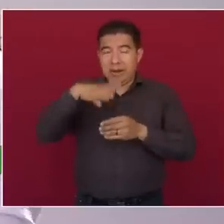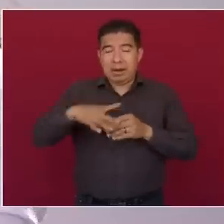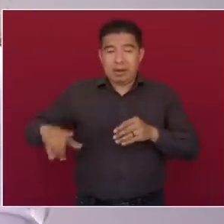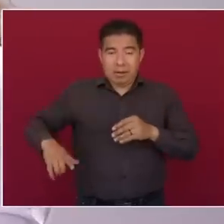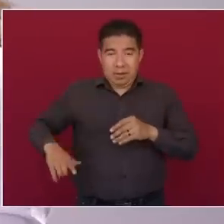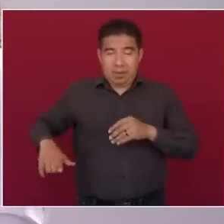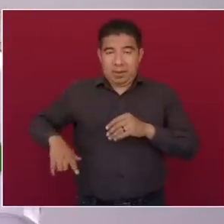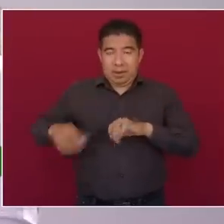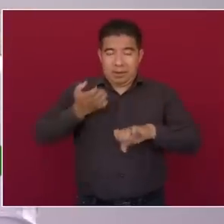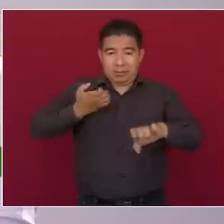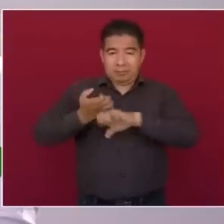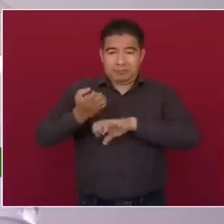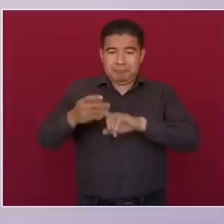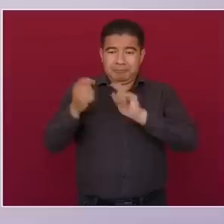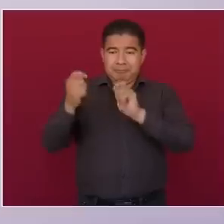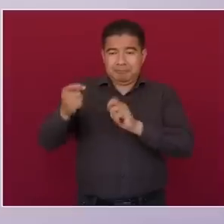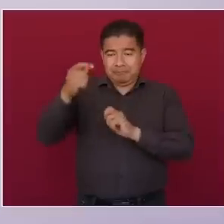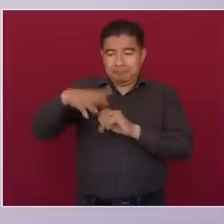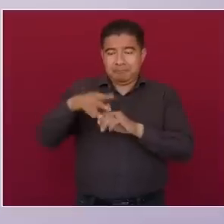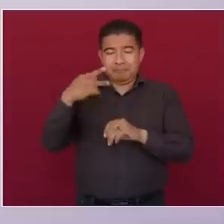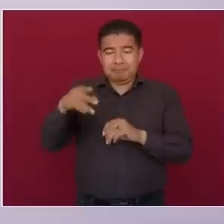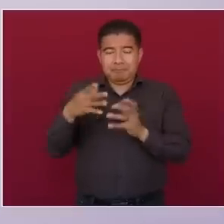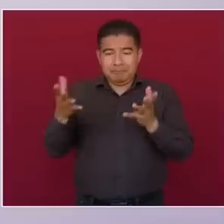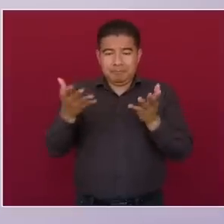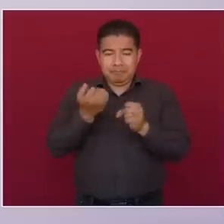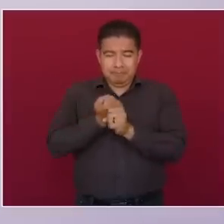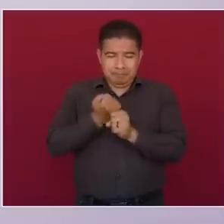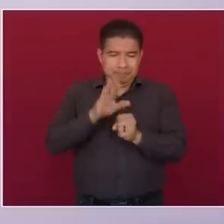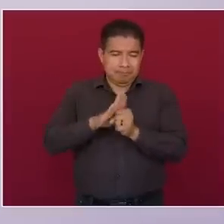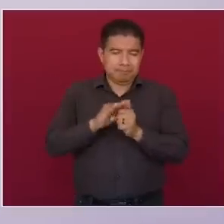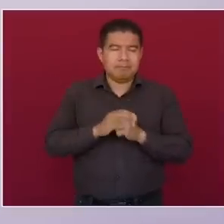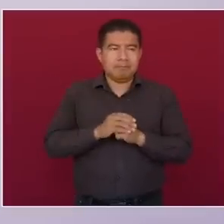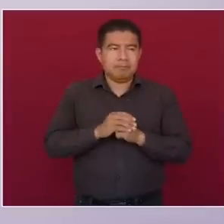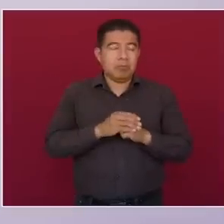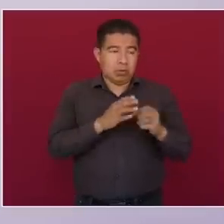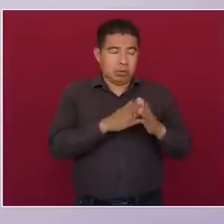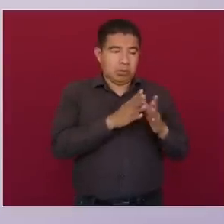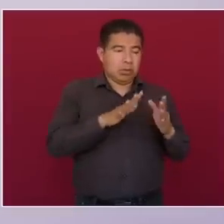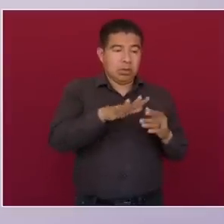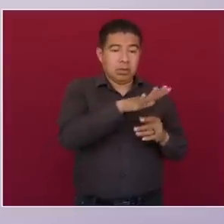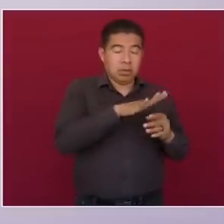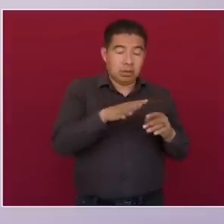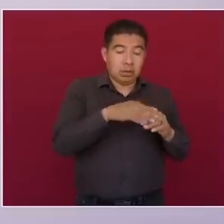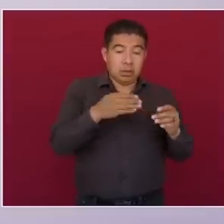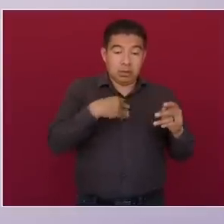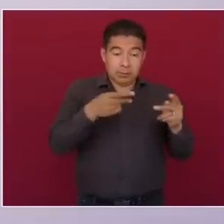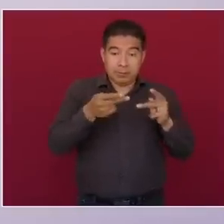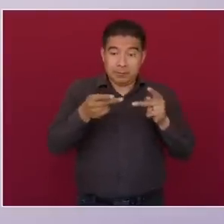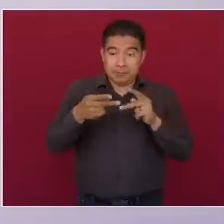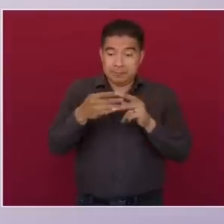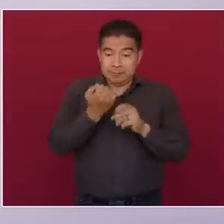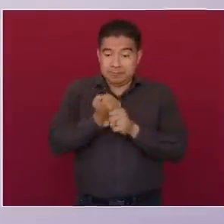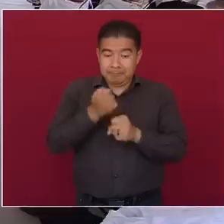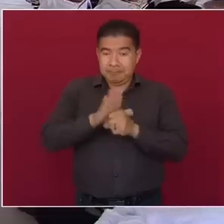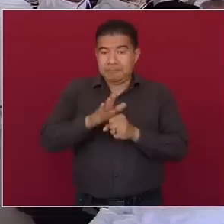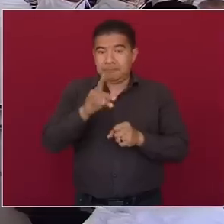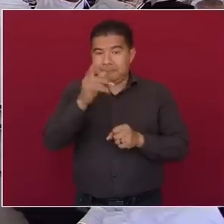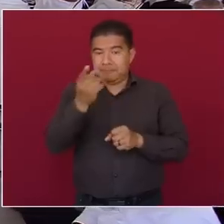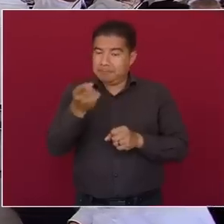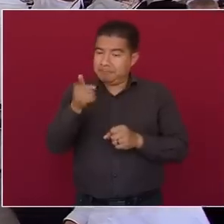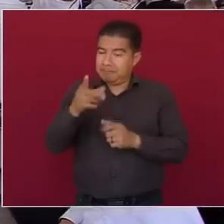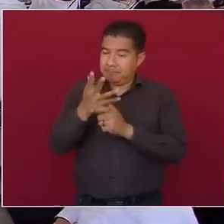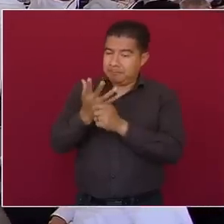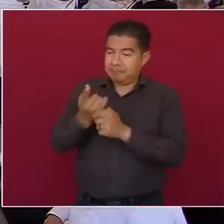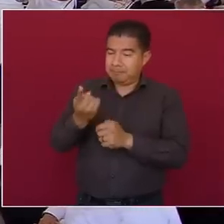Sin duda, el área administrativa también tiene su historia. Usted, presidente, nos indicó visitar